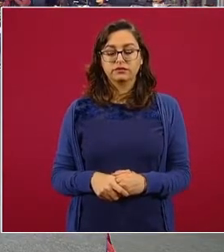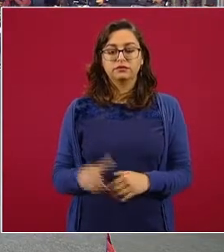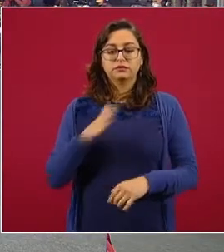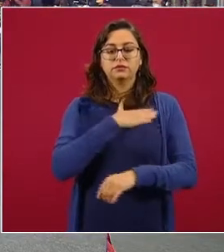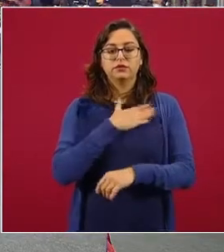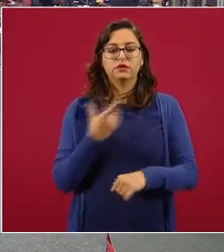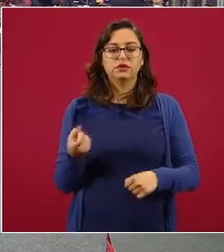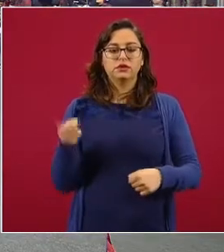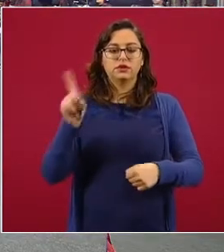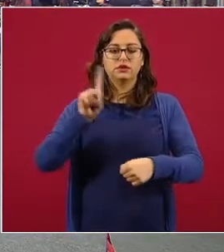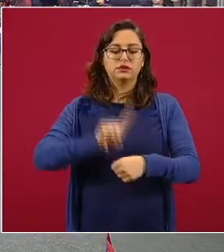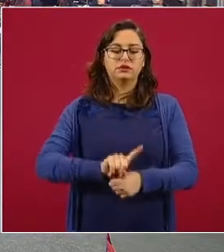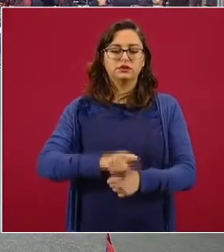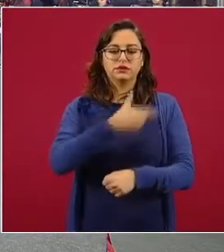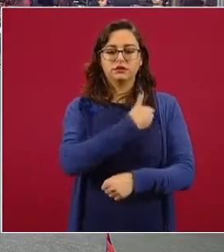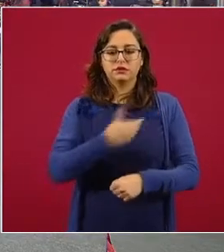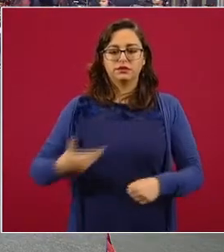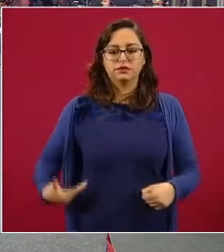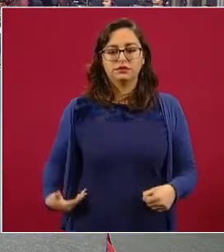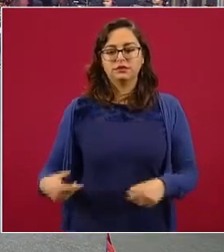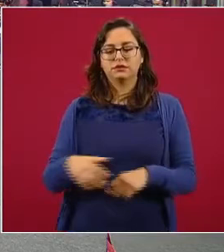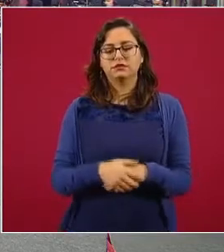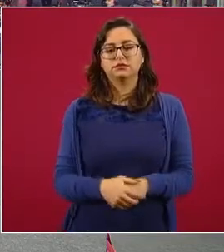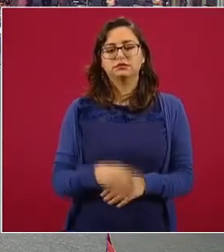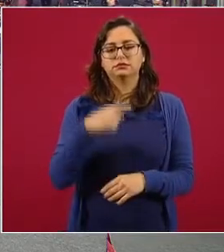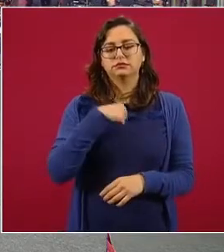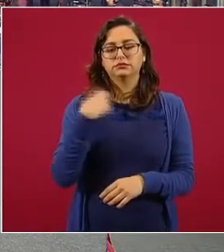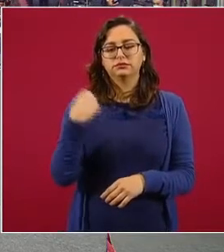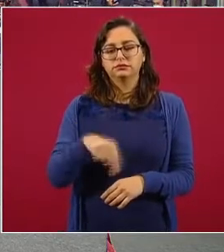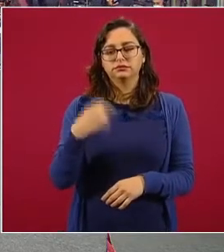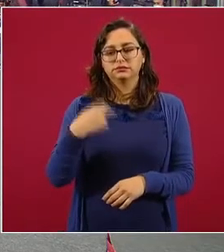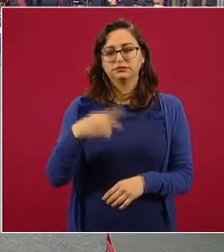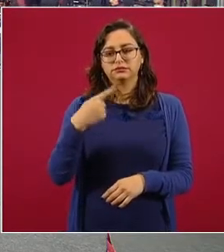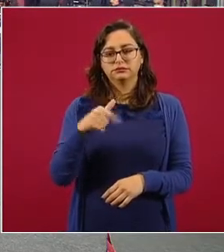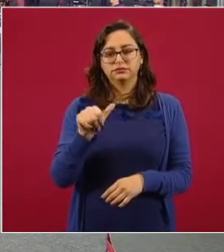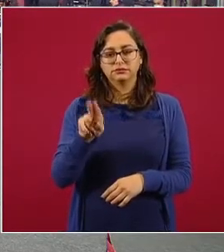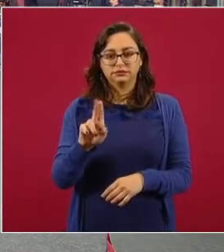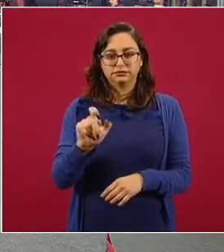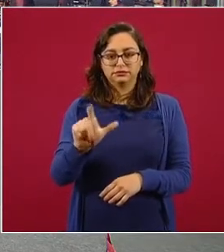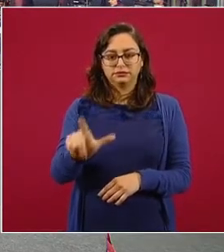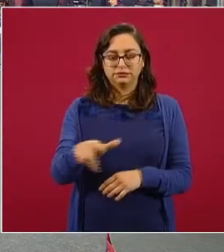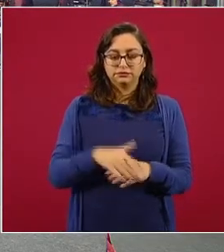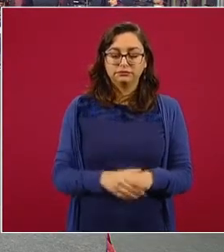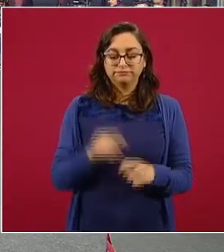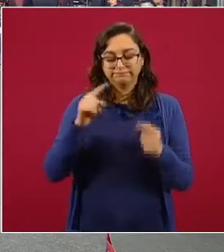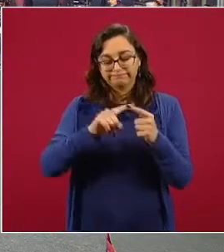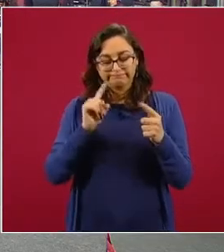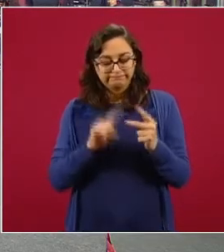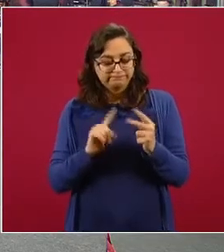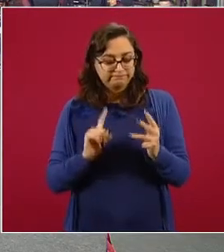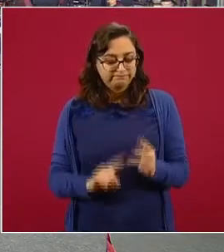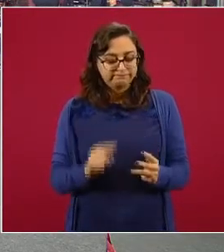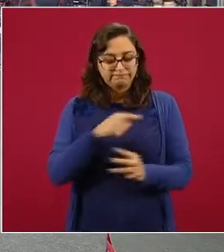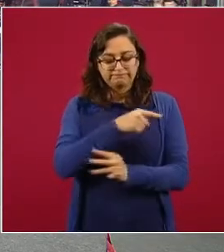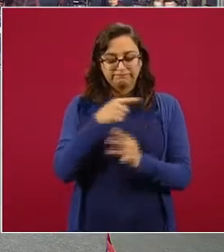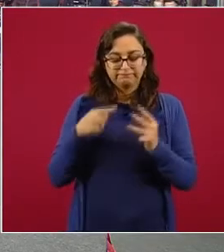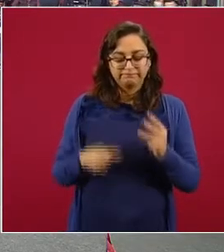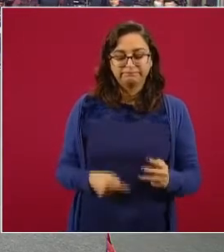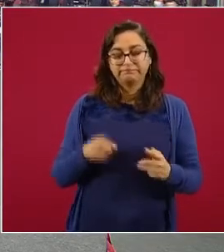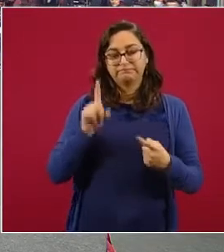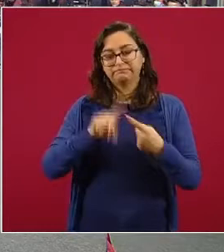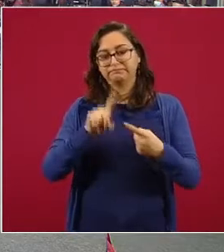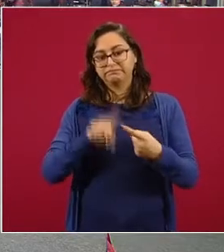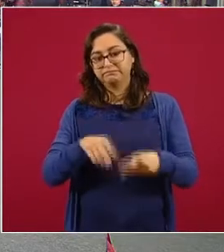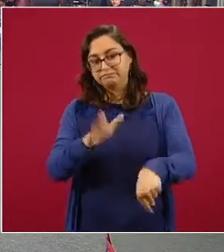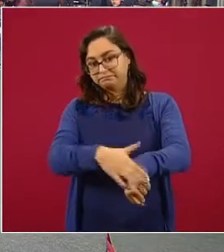Buenos días, presidente. Paul Velázquez, desde Los Mochis. Ni uno más, ni un corrupto más en gobierno. 3 puntos, presidente, y en el primero solamente es un recordatorio a nuestro